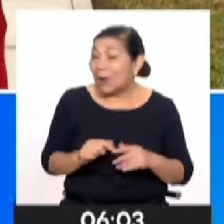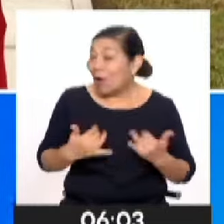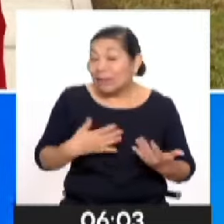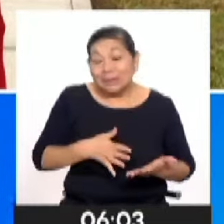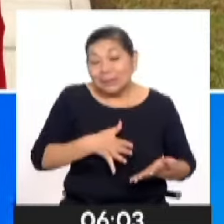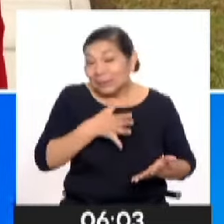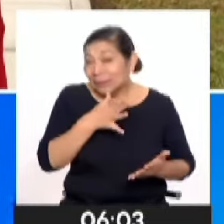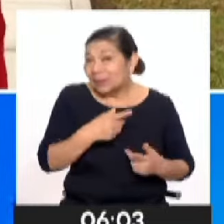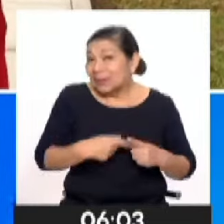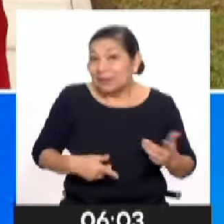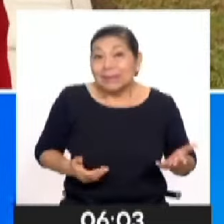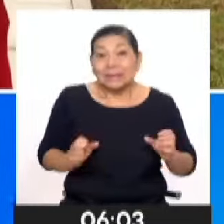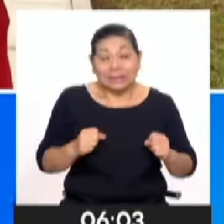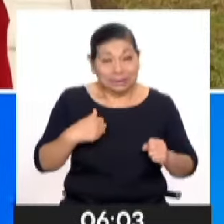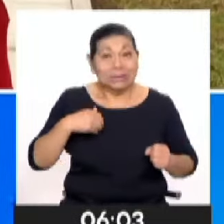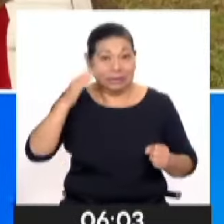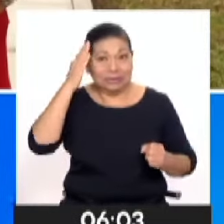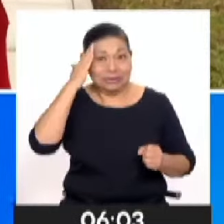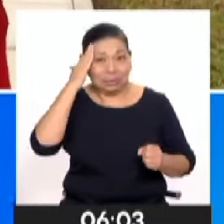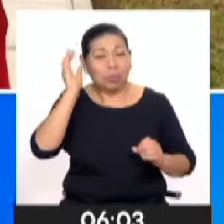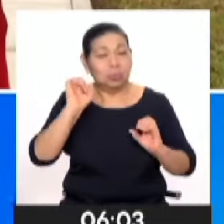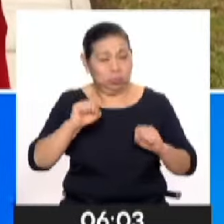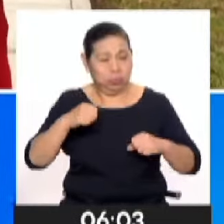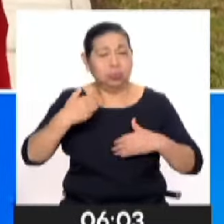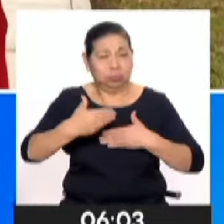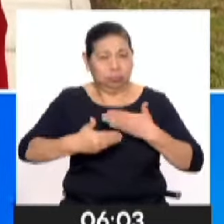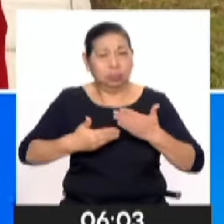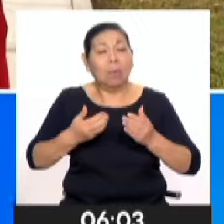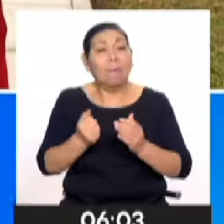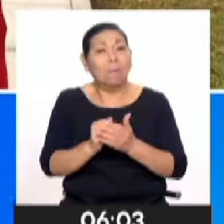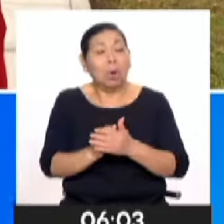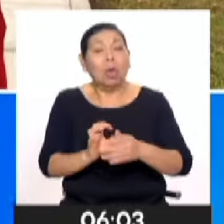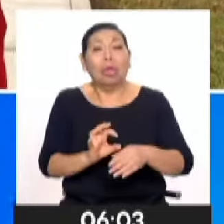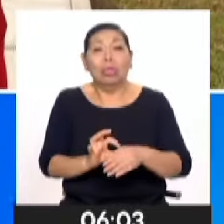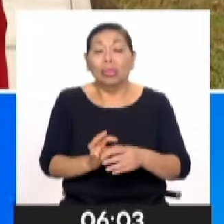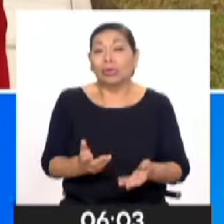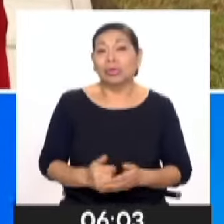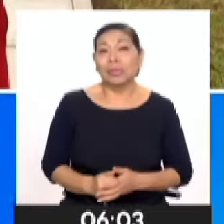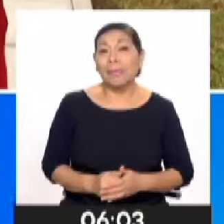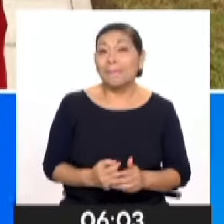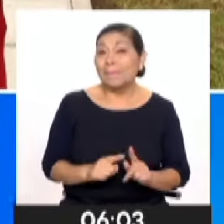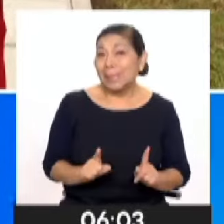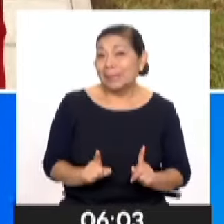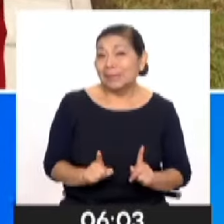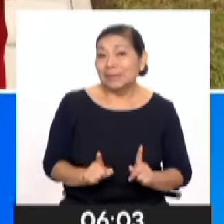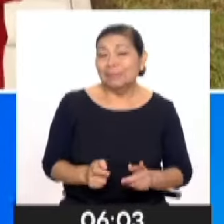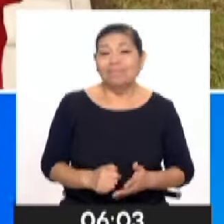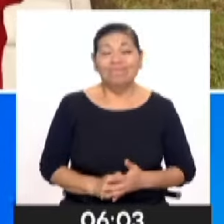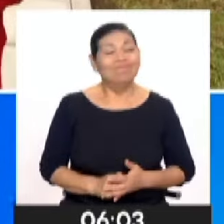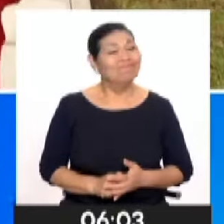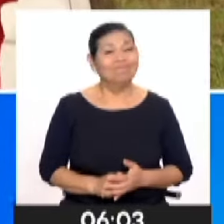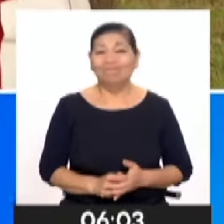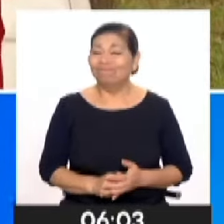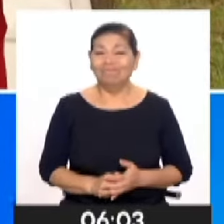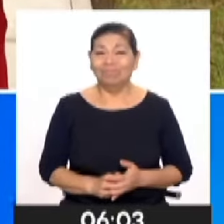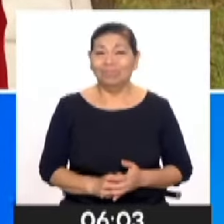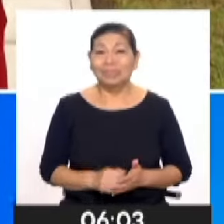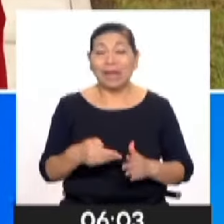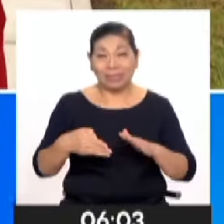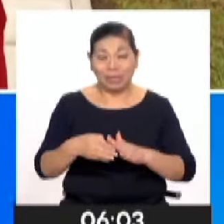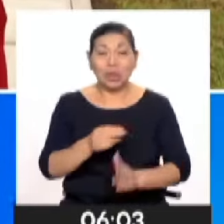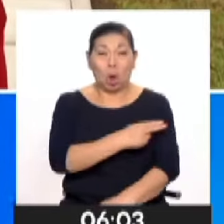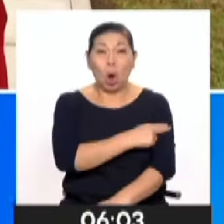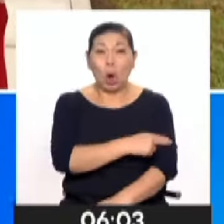momentos sin embargo lo que sí sabemos es que ellos continúan siendo atendidos por el personal médico en este en ese